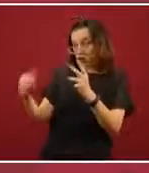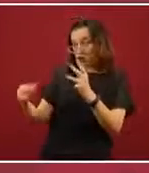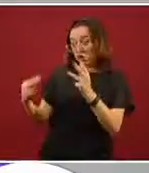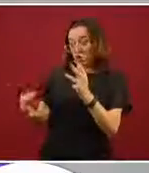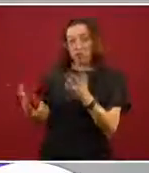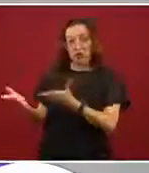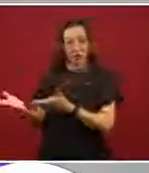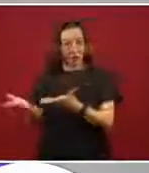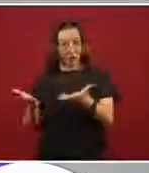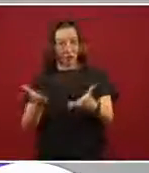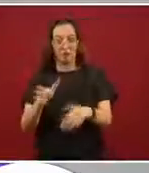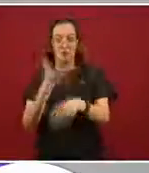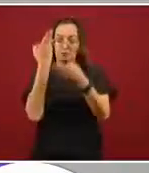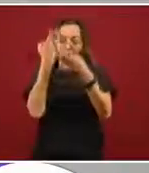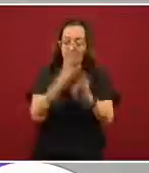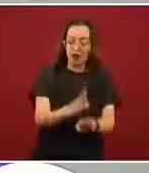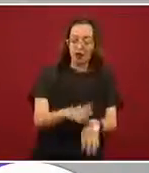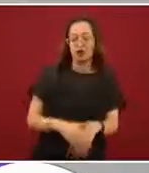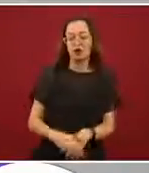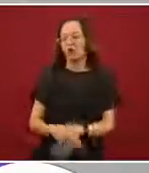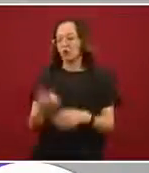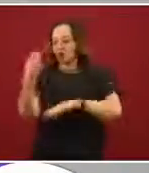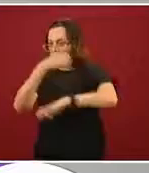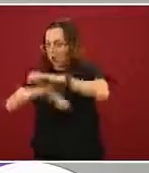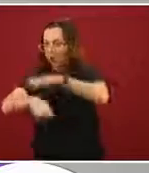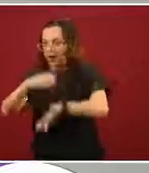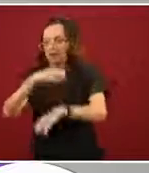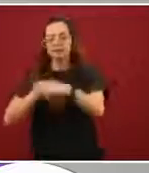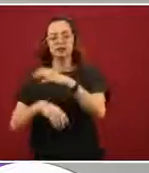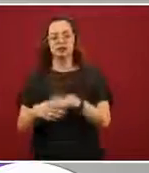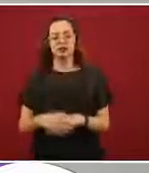miren los bancos, miren las empresas,